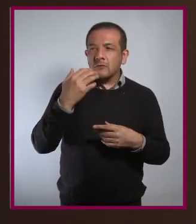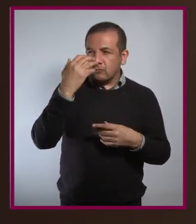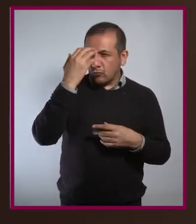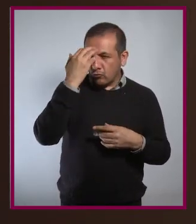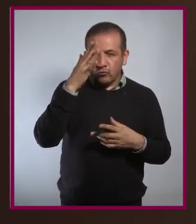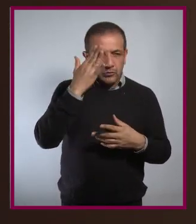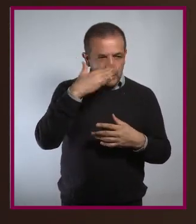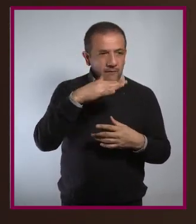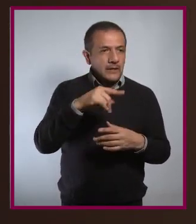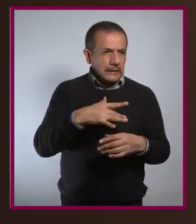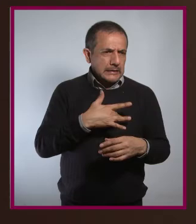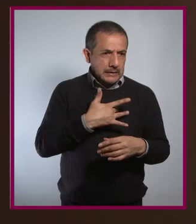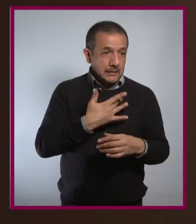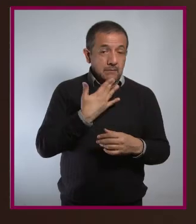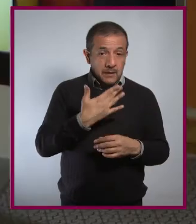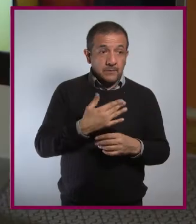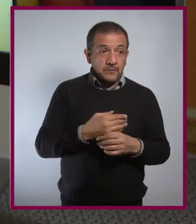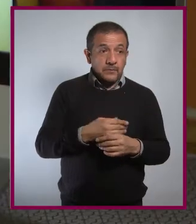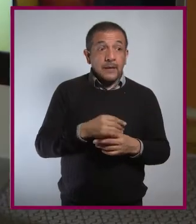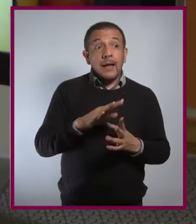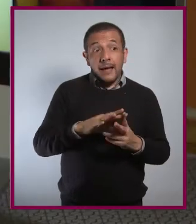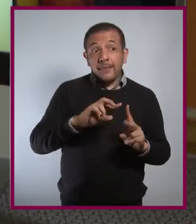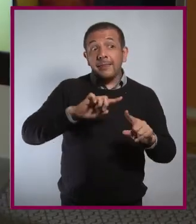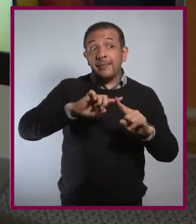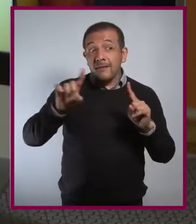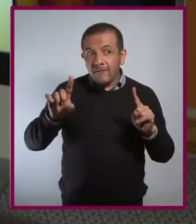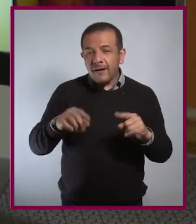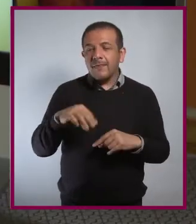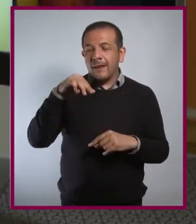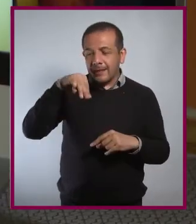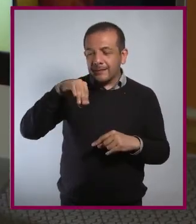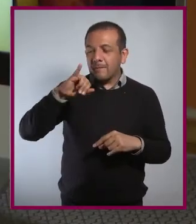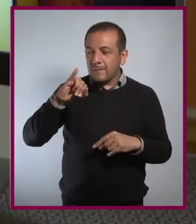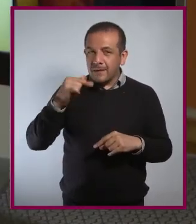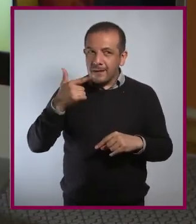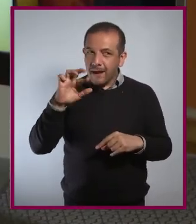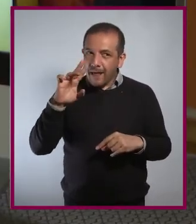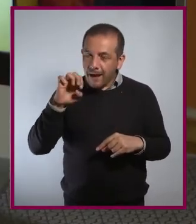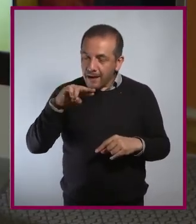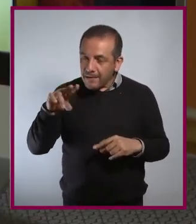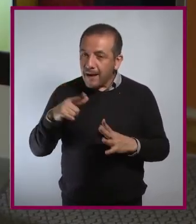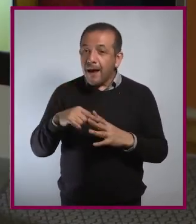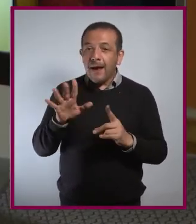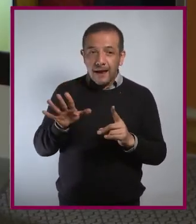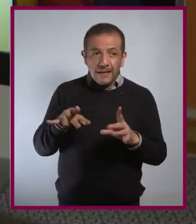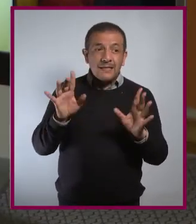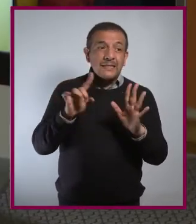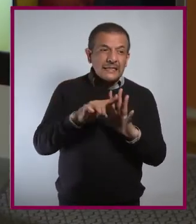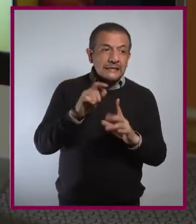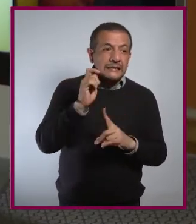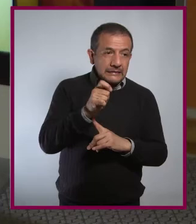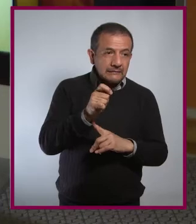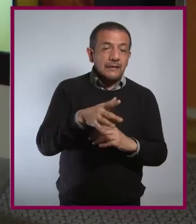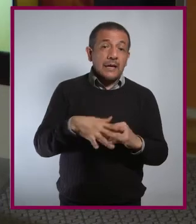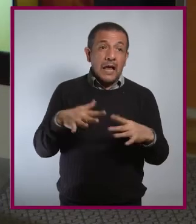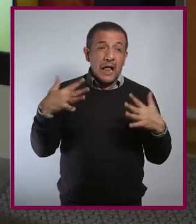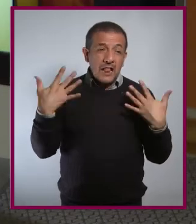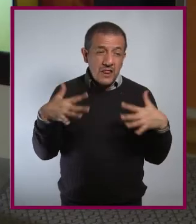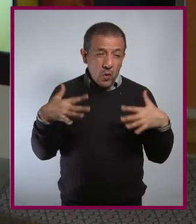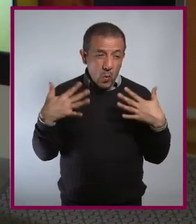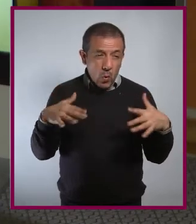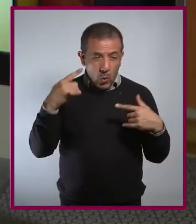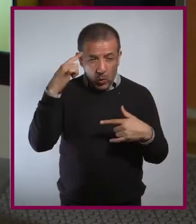más global, por llamarlo de alguna forma, versus la migraña. La migraña es una entidad específica donde el